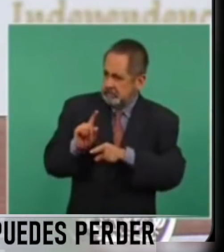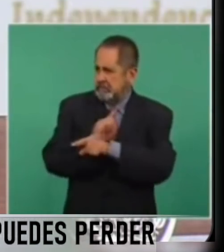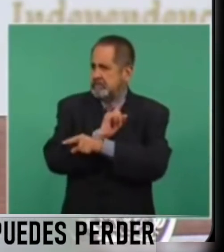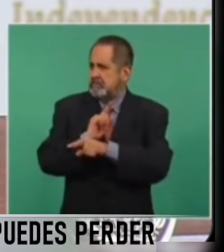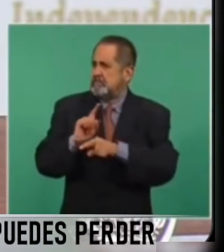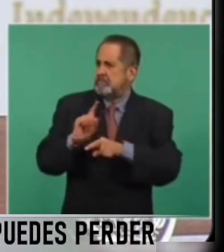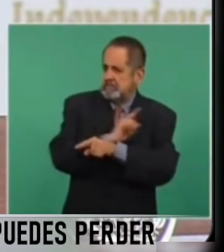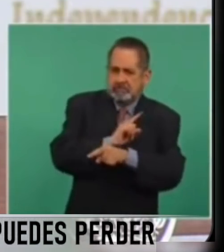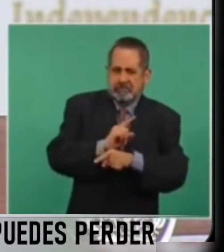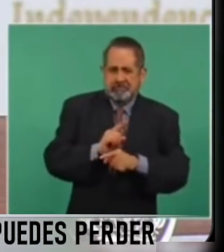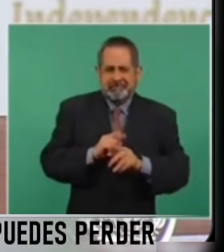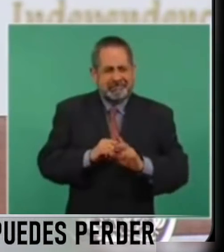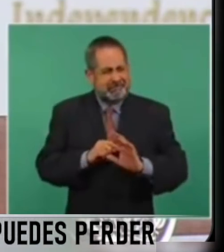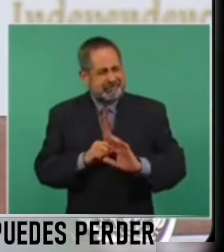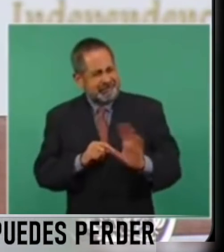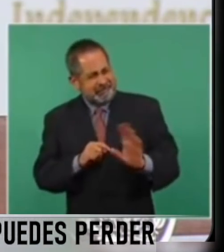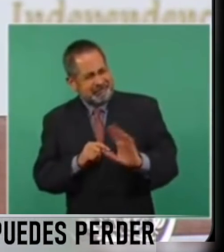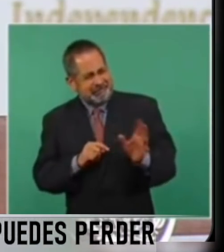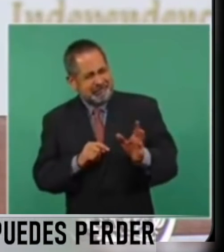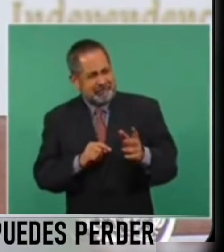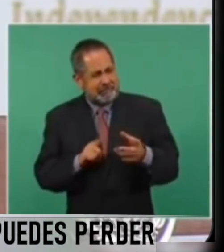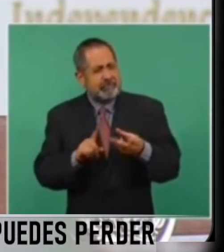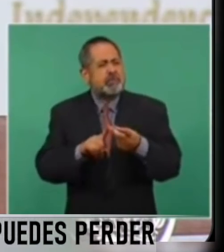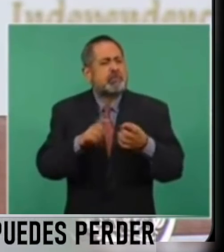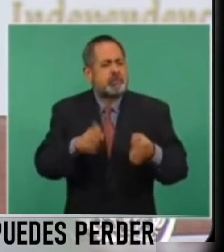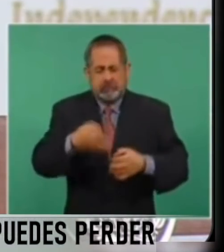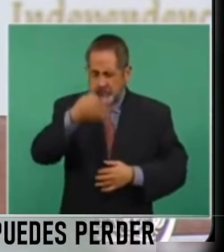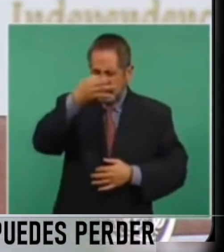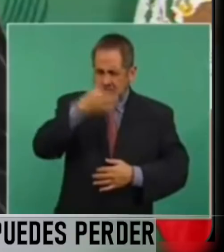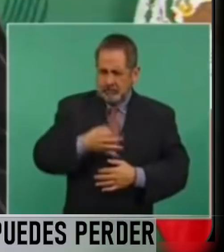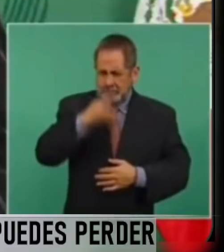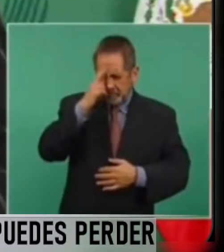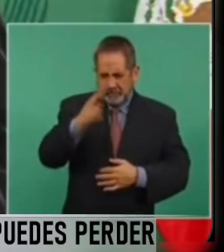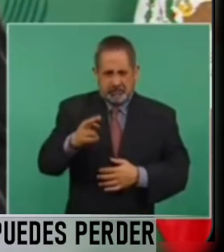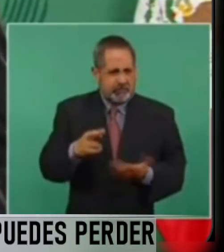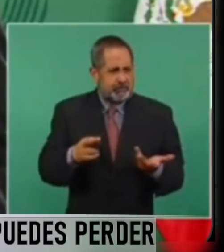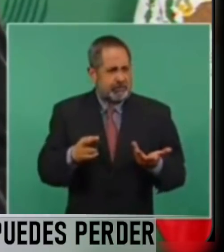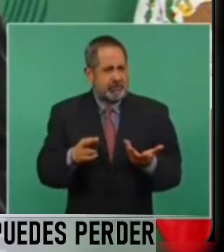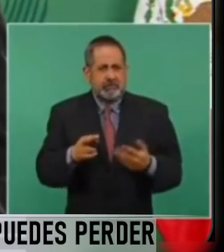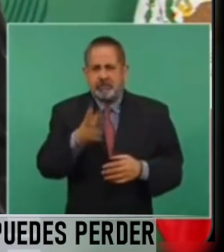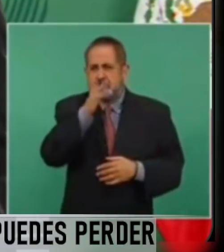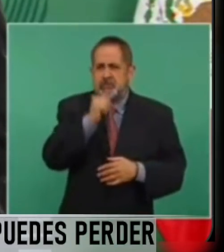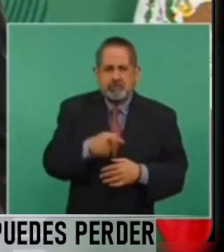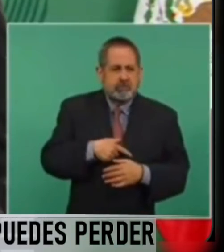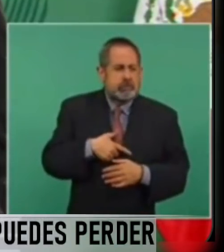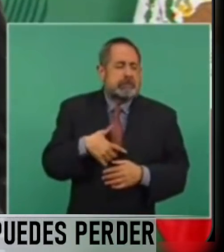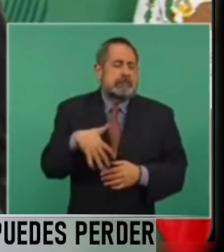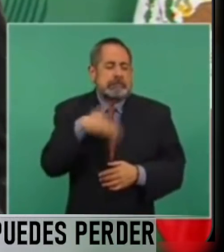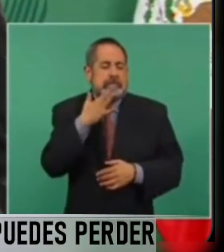los principios y la dignidad no tienen precio no se negocian